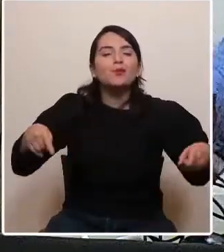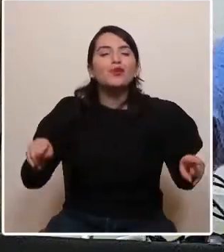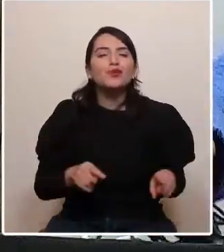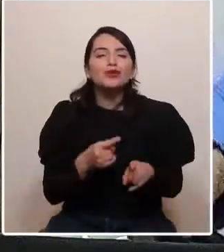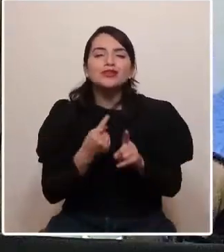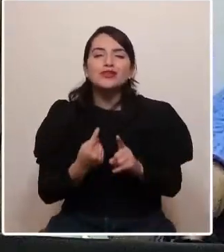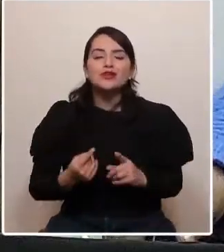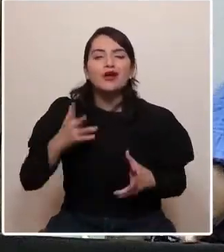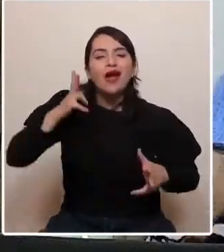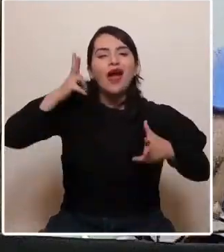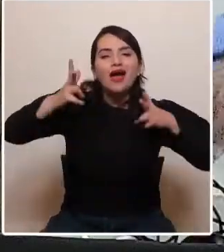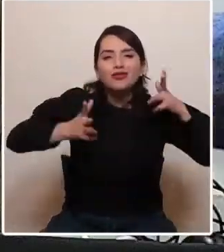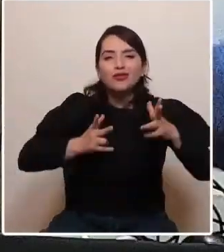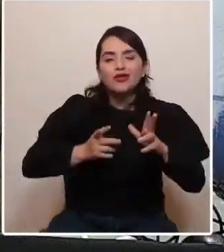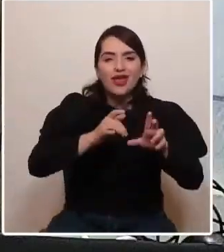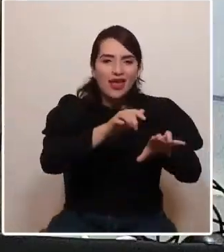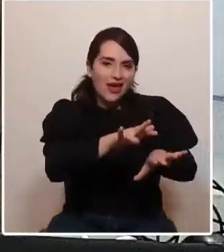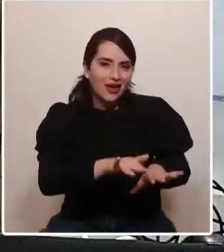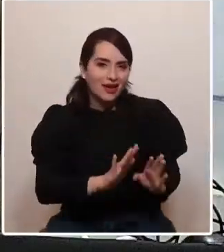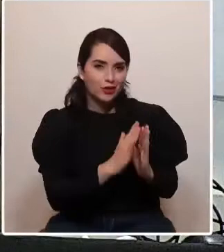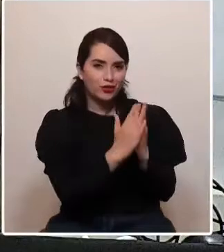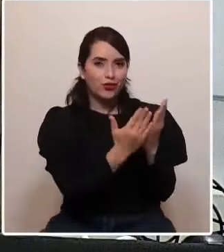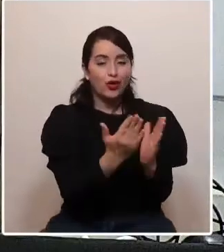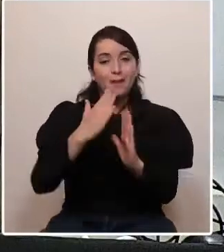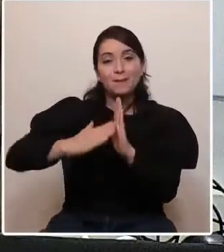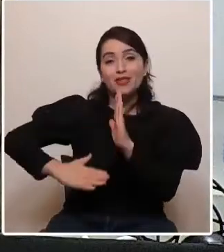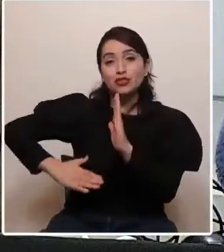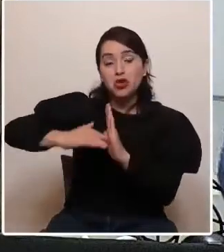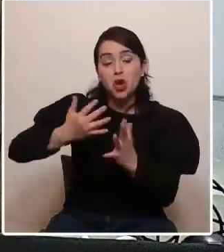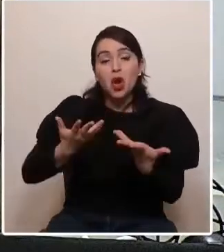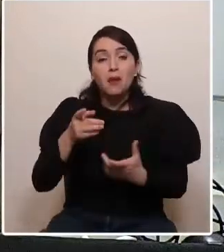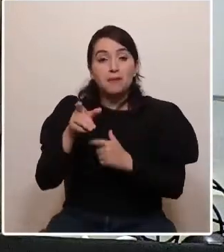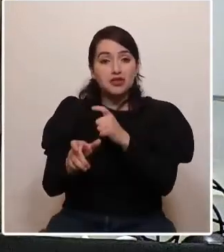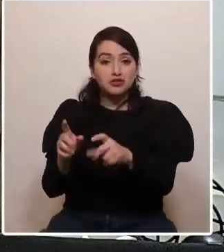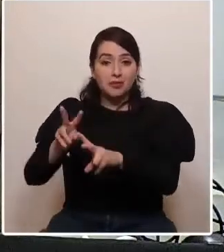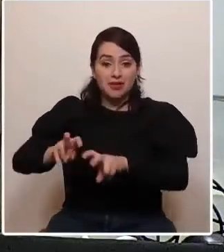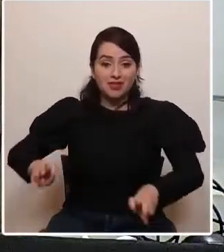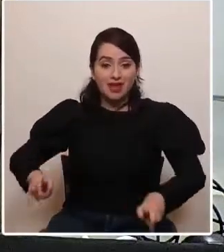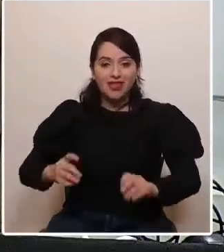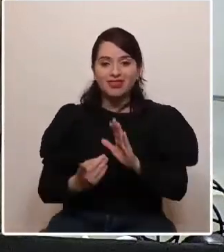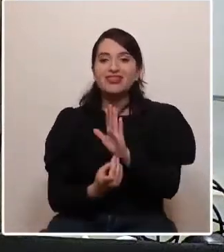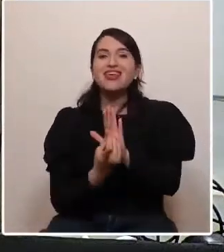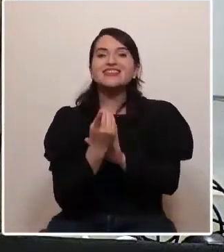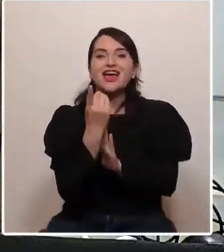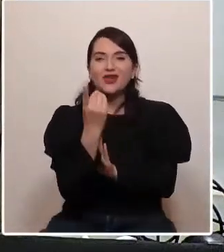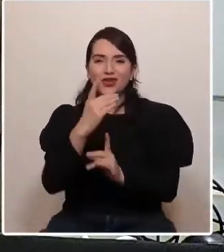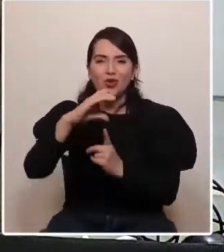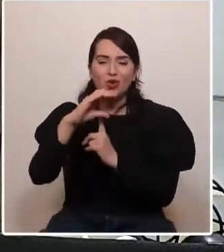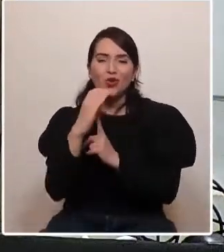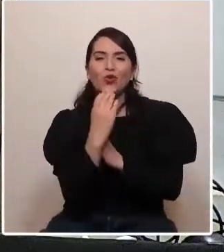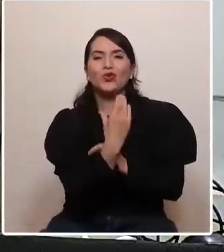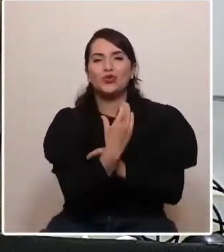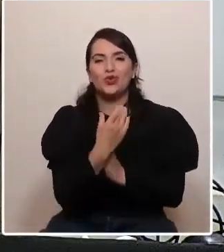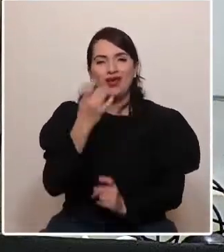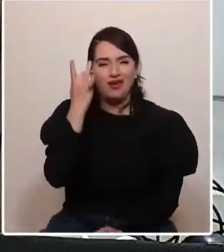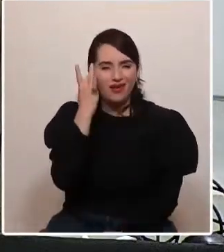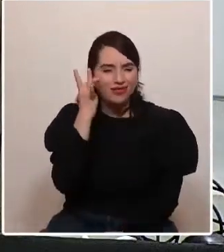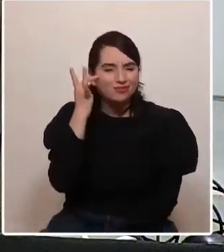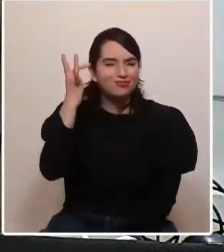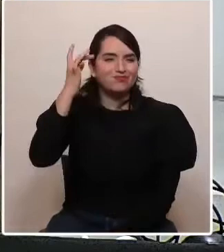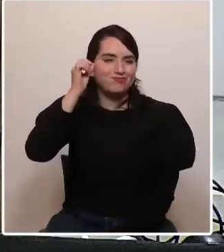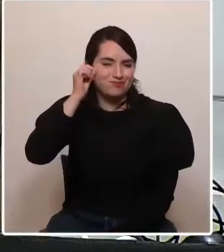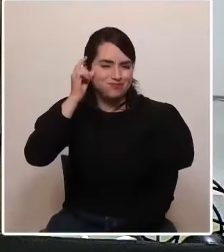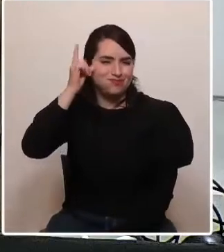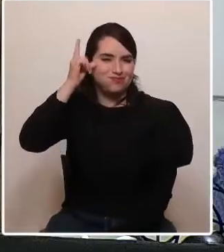actores, escritores, pintores o investigadores en el desarrollo del acervo cultural, intelectual, simbólico